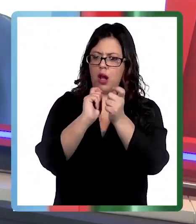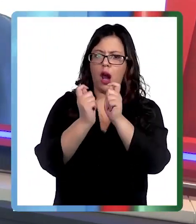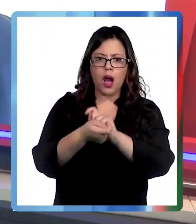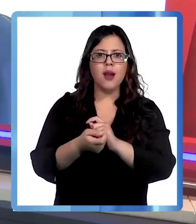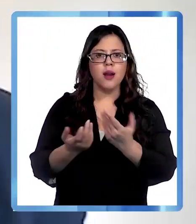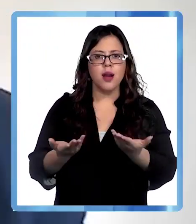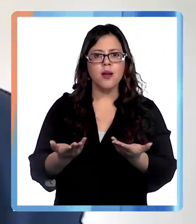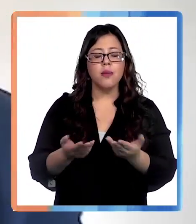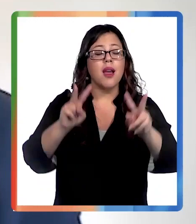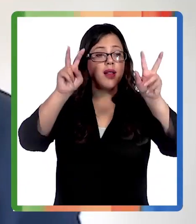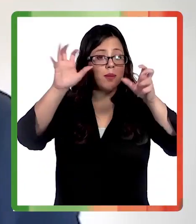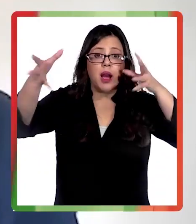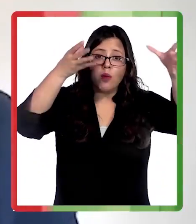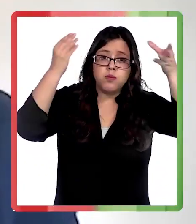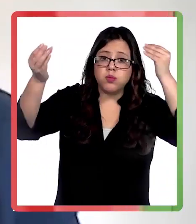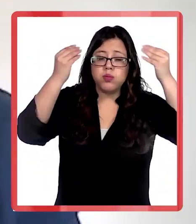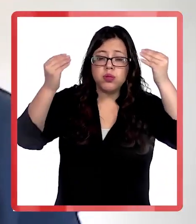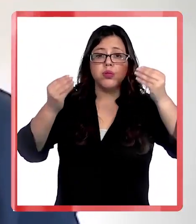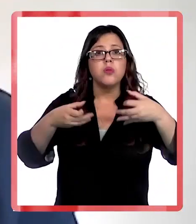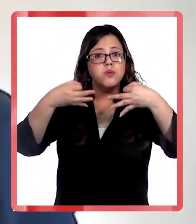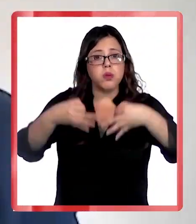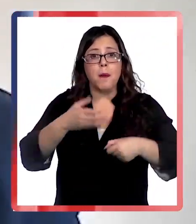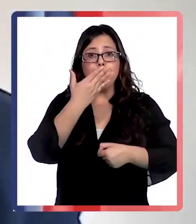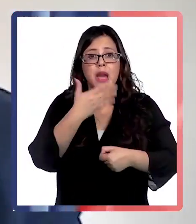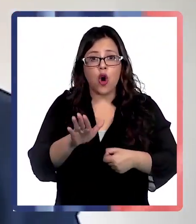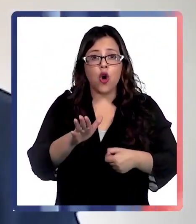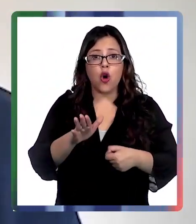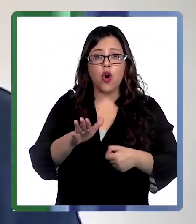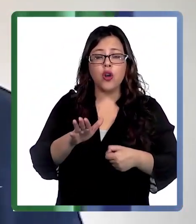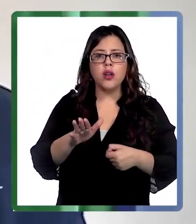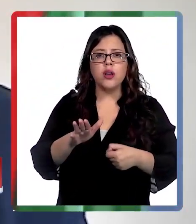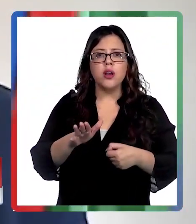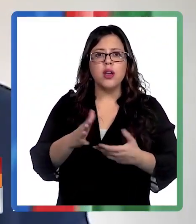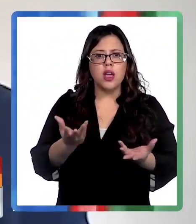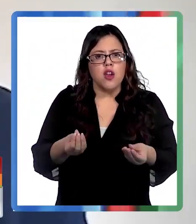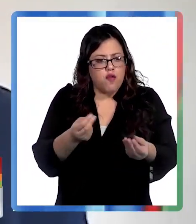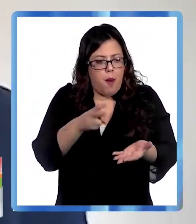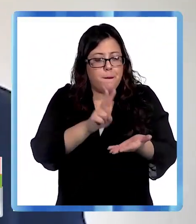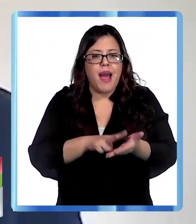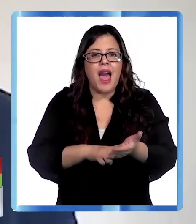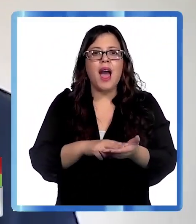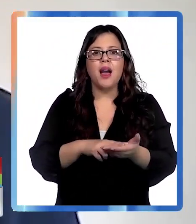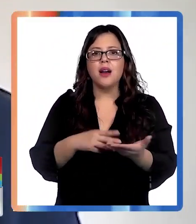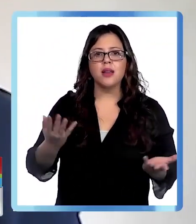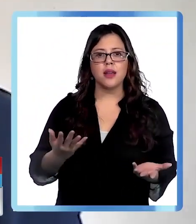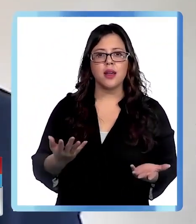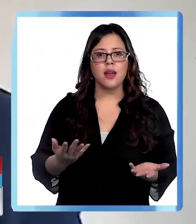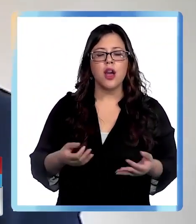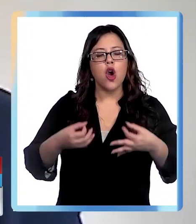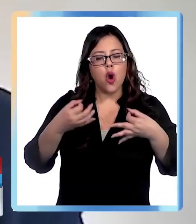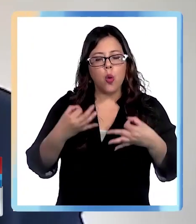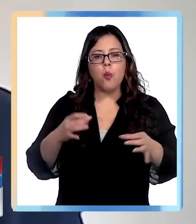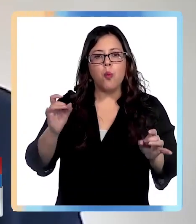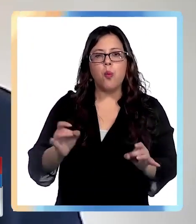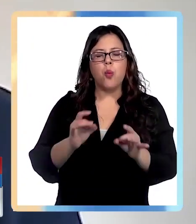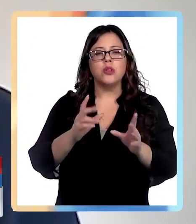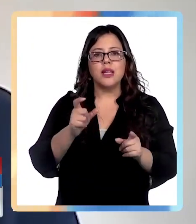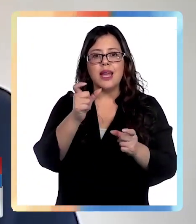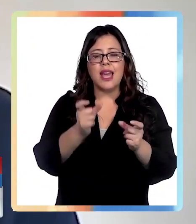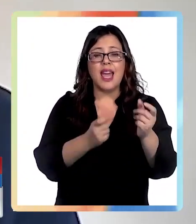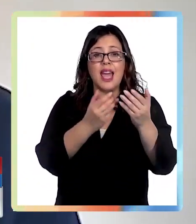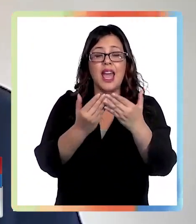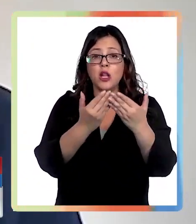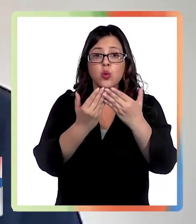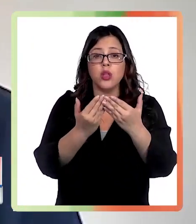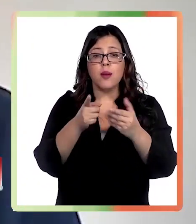vaya que cambia. Cuando los aprendizajes son más pertinentes y tienen sentido con la realidad. Si al final cuando probablemente